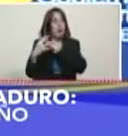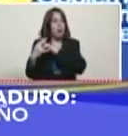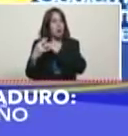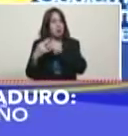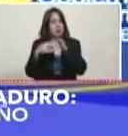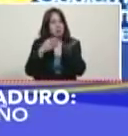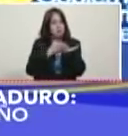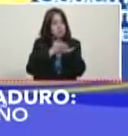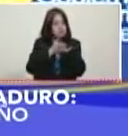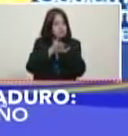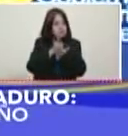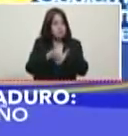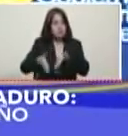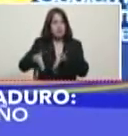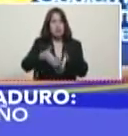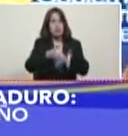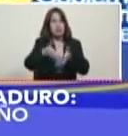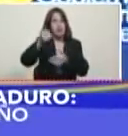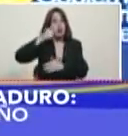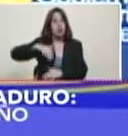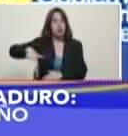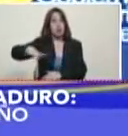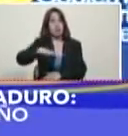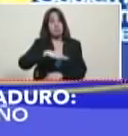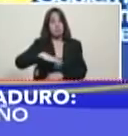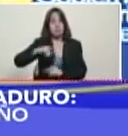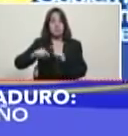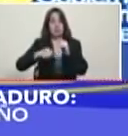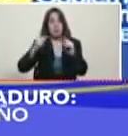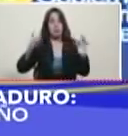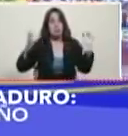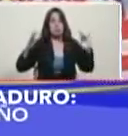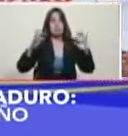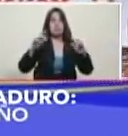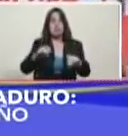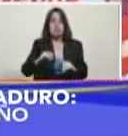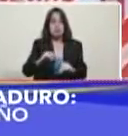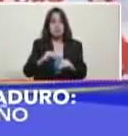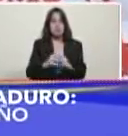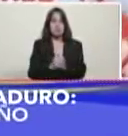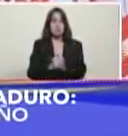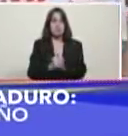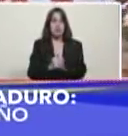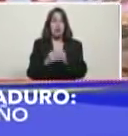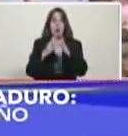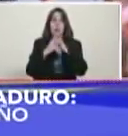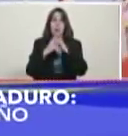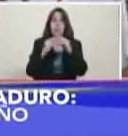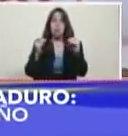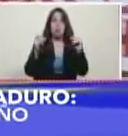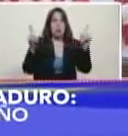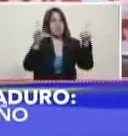los campos, y luego se concentran. Bueno, nos ignoran, todas las televisoras